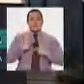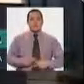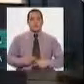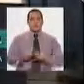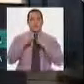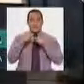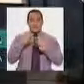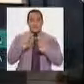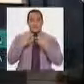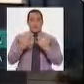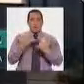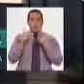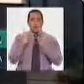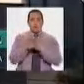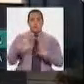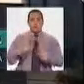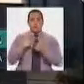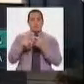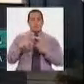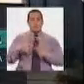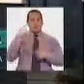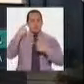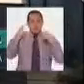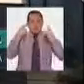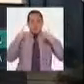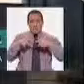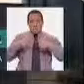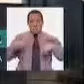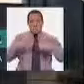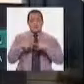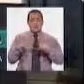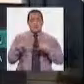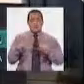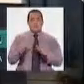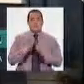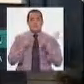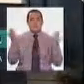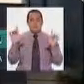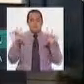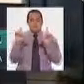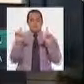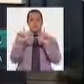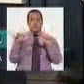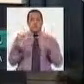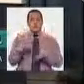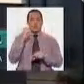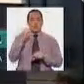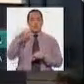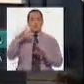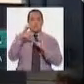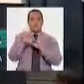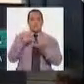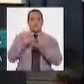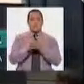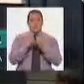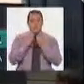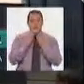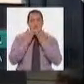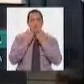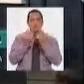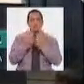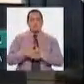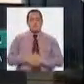sido el día de hoy en medios de comunicación radial, periodístico y televisivos, ONGs que han